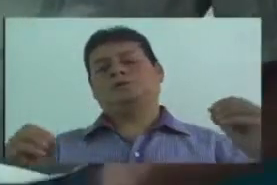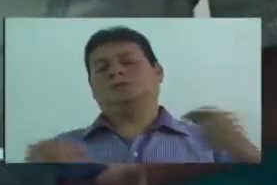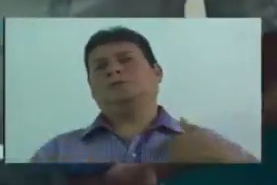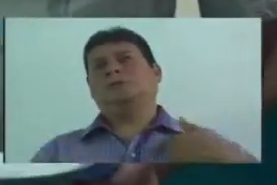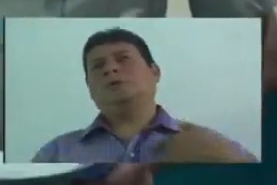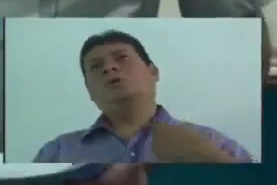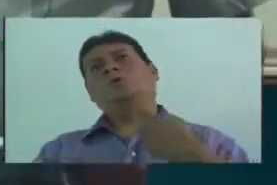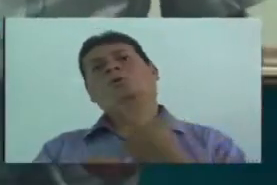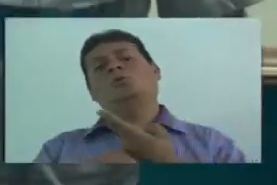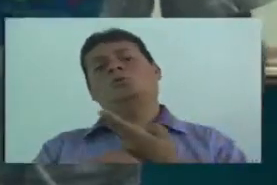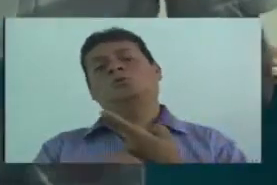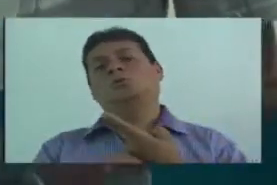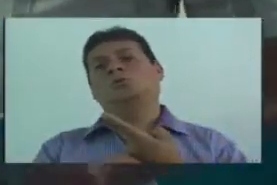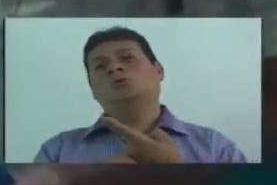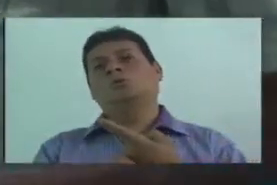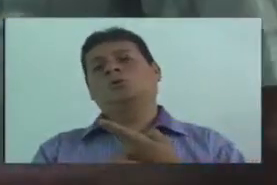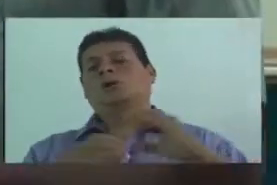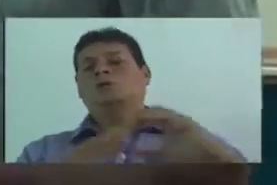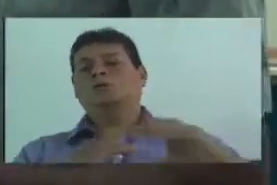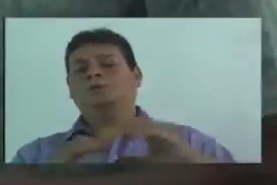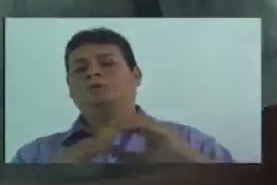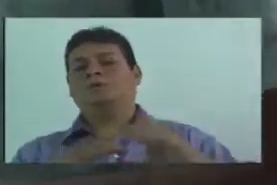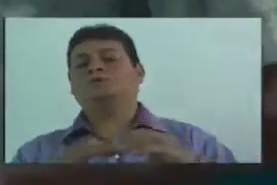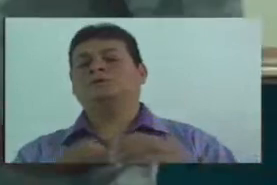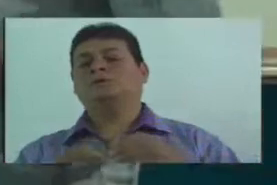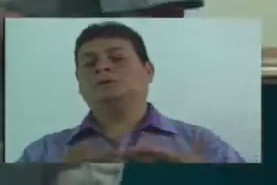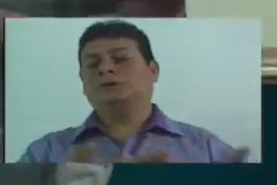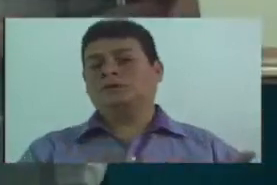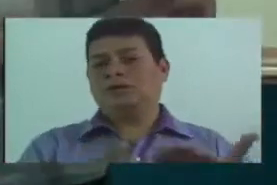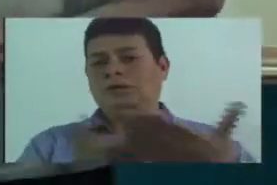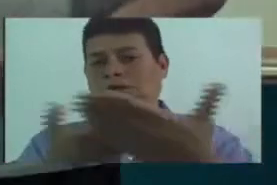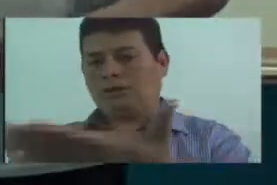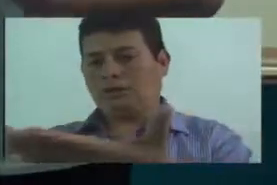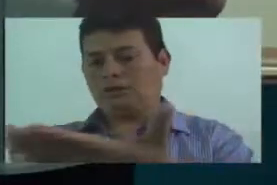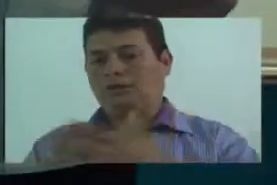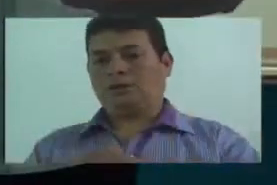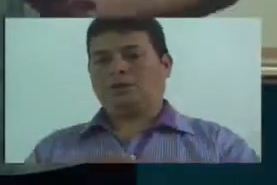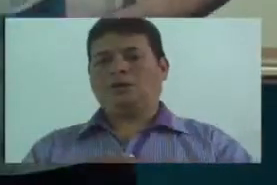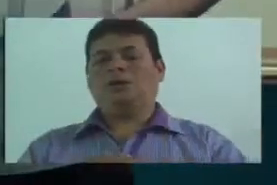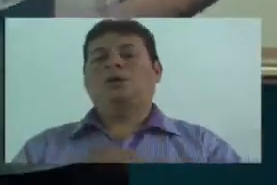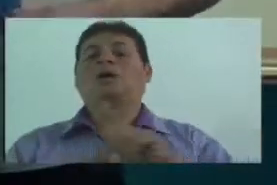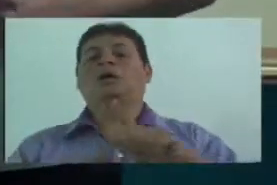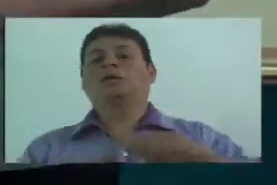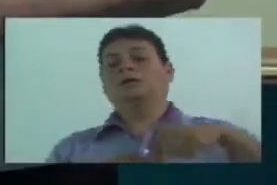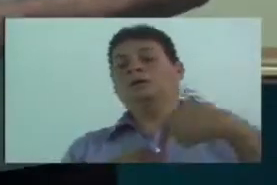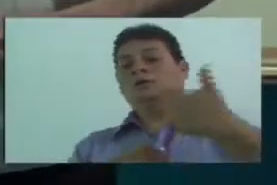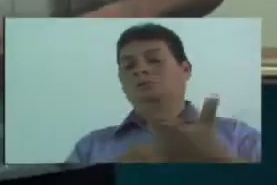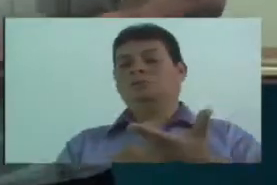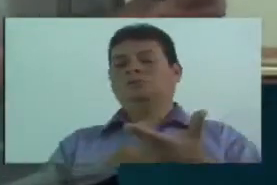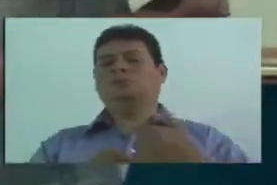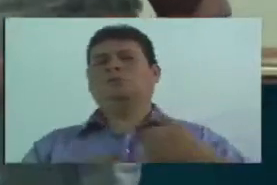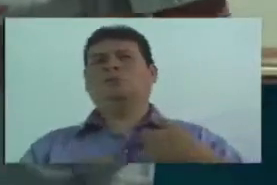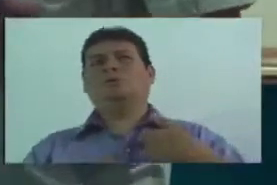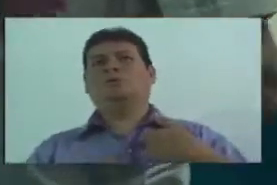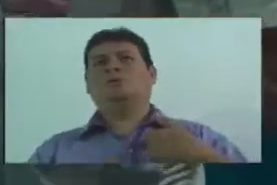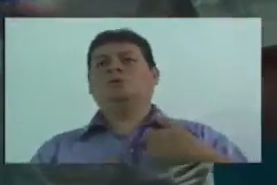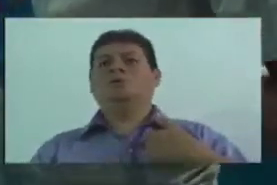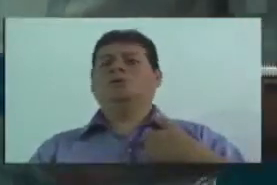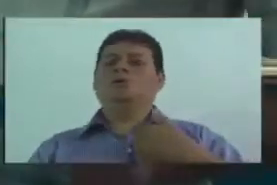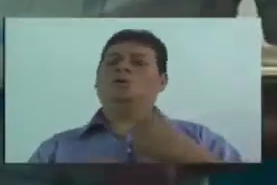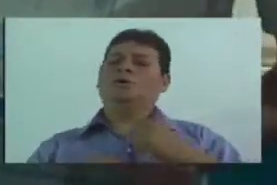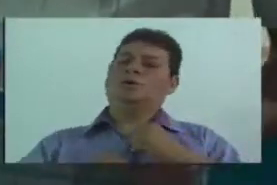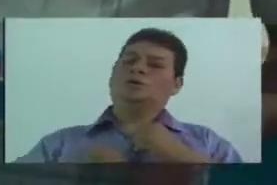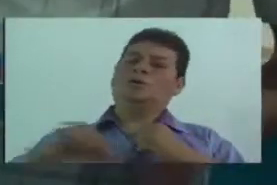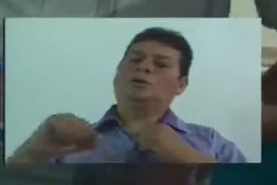deseo, anhelo del hablante. Ejemplos: quiero ir de vacaciones. Desearía que